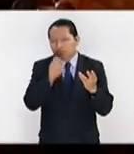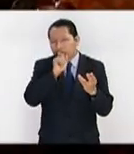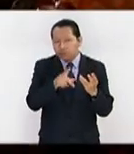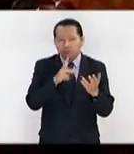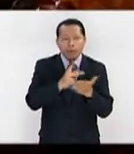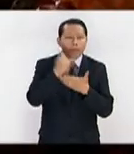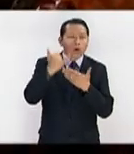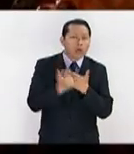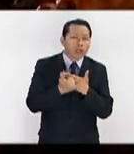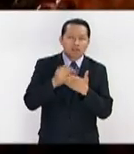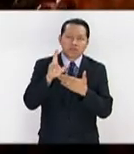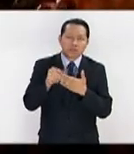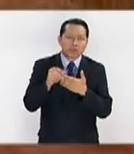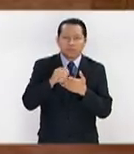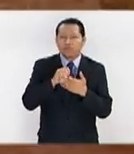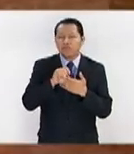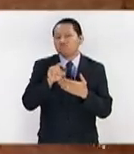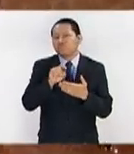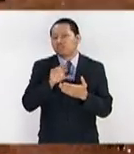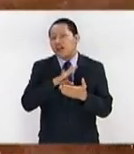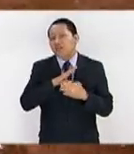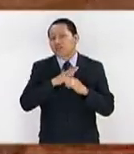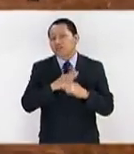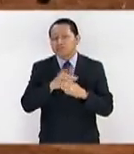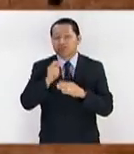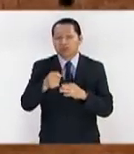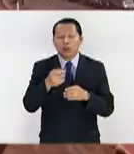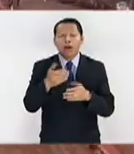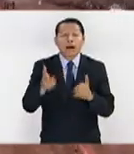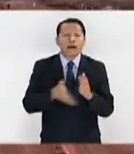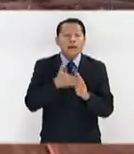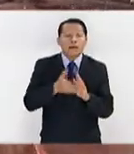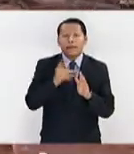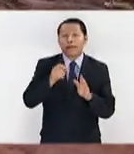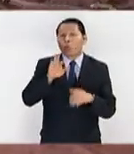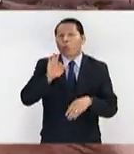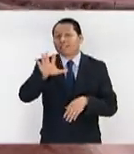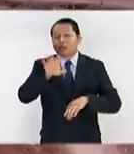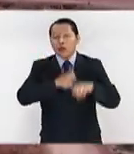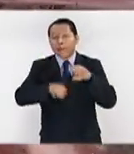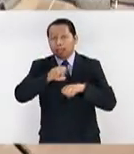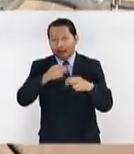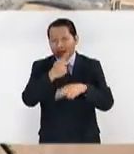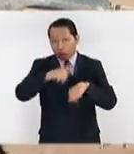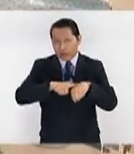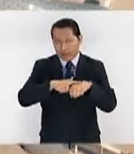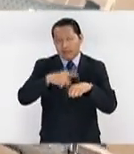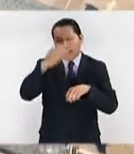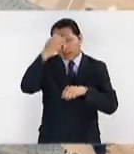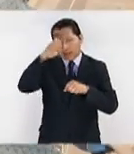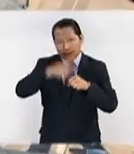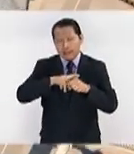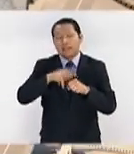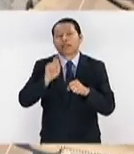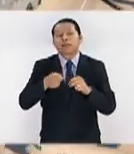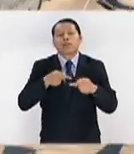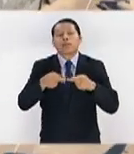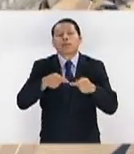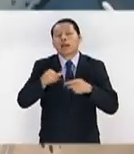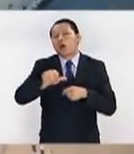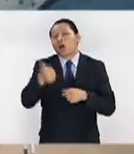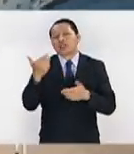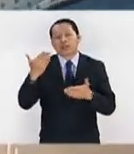sus proyectos fueron rechazados. Para esta obra participaron 45 empresas nacionales y extranjeras que prepararon